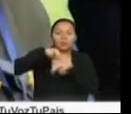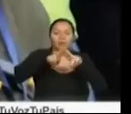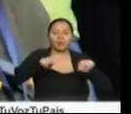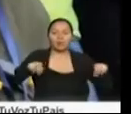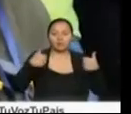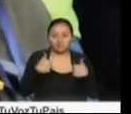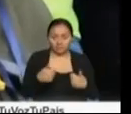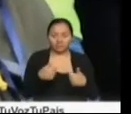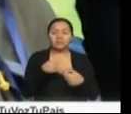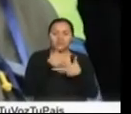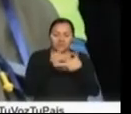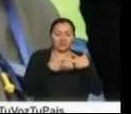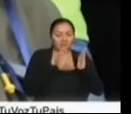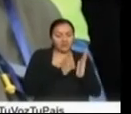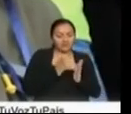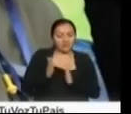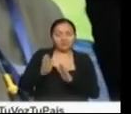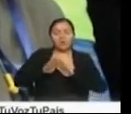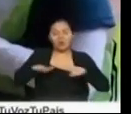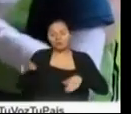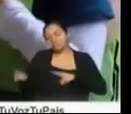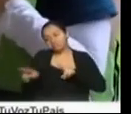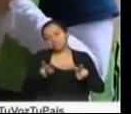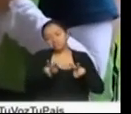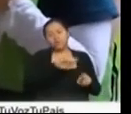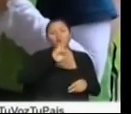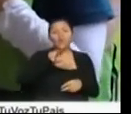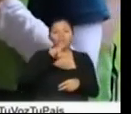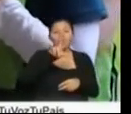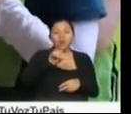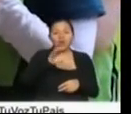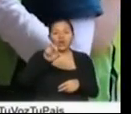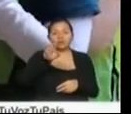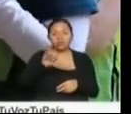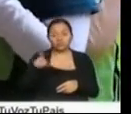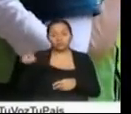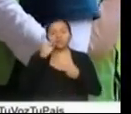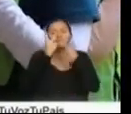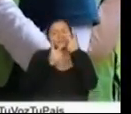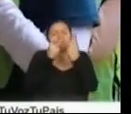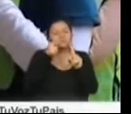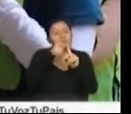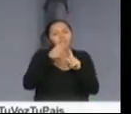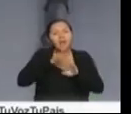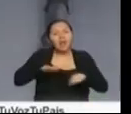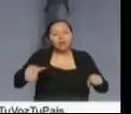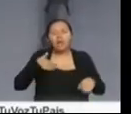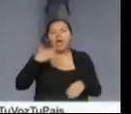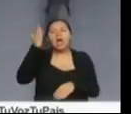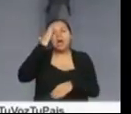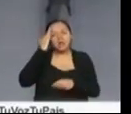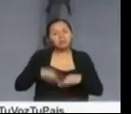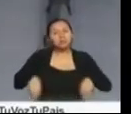julio castro uno de los estudiantes que participó de este recorrido destacó la oportunidad de conocer de manera cercana estas